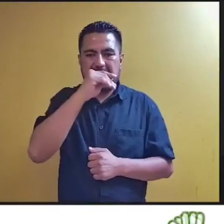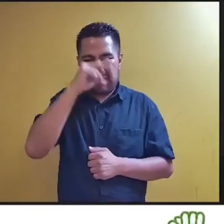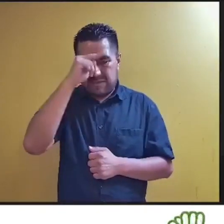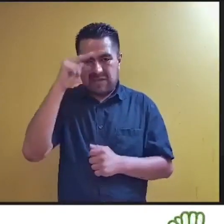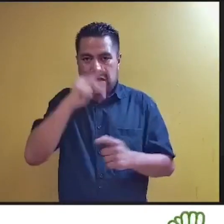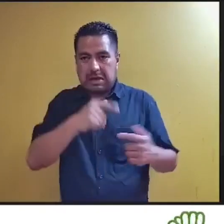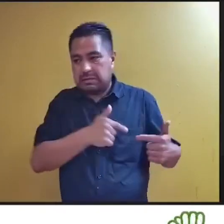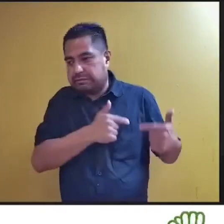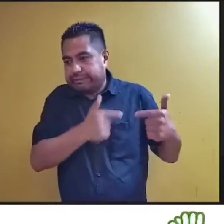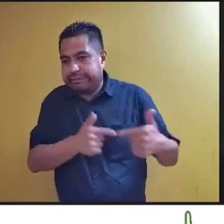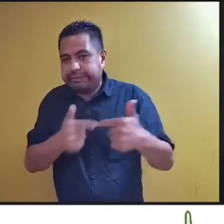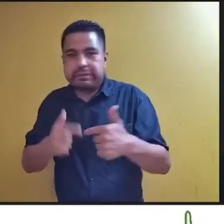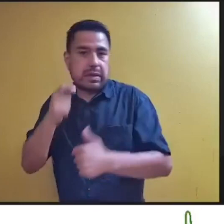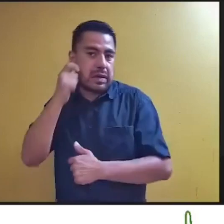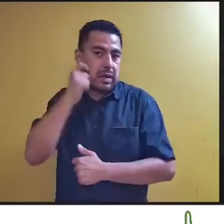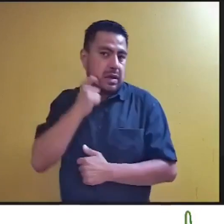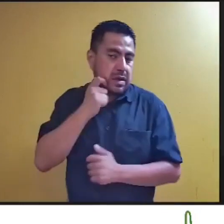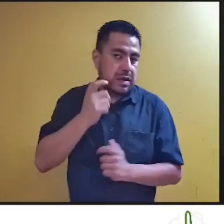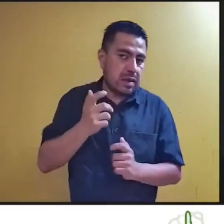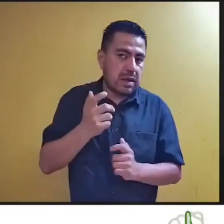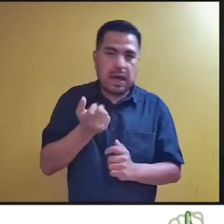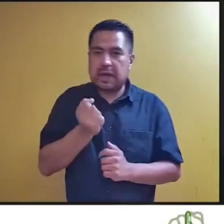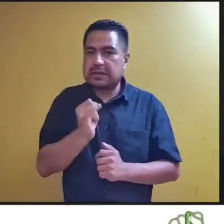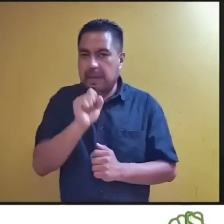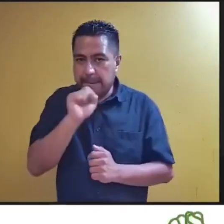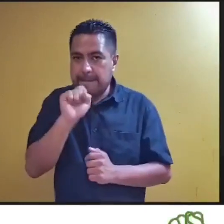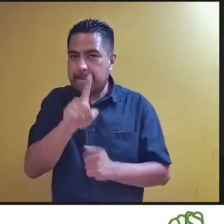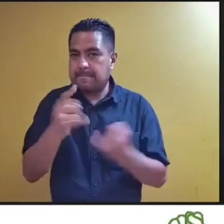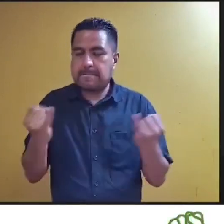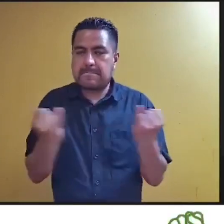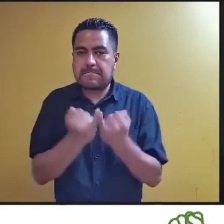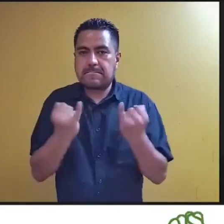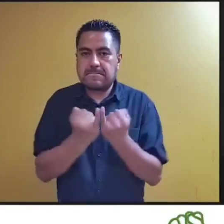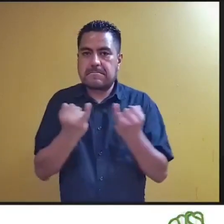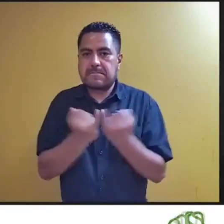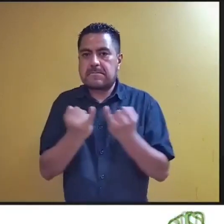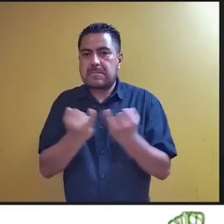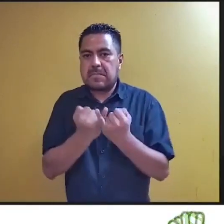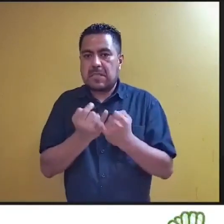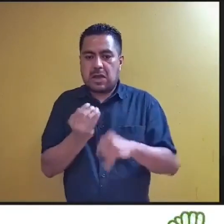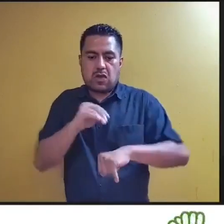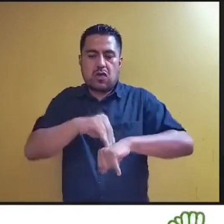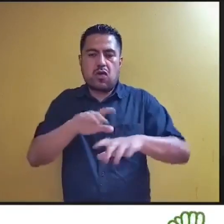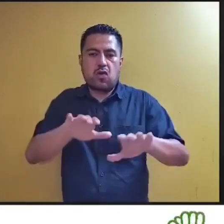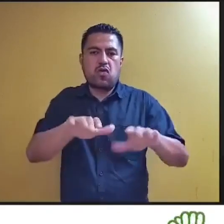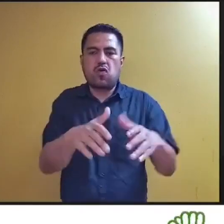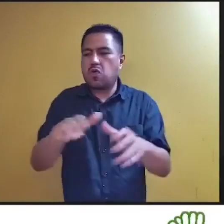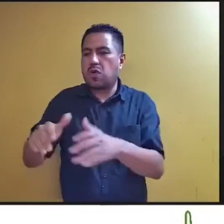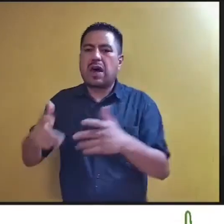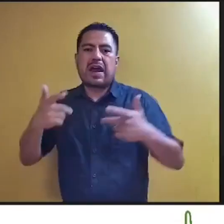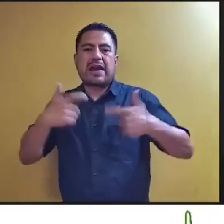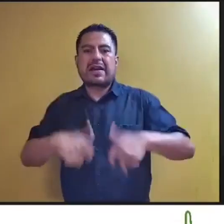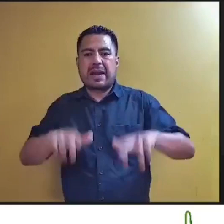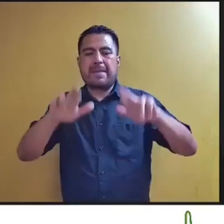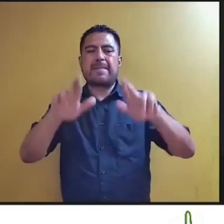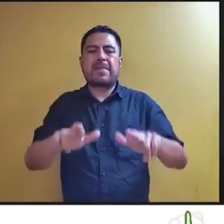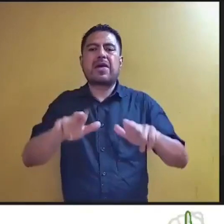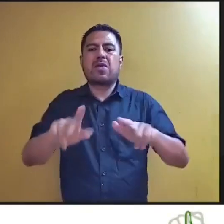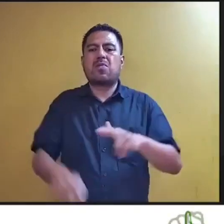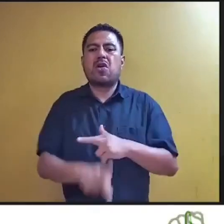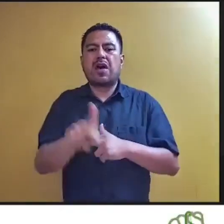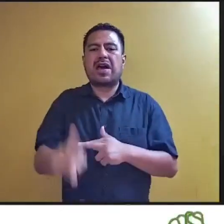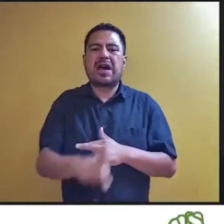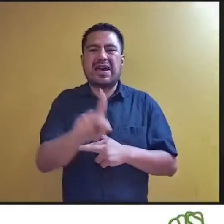afrodescendientes guerrerenses, así también por efecto intercomunis, a la representación de los